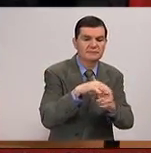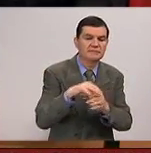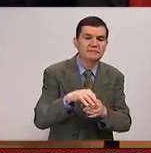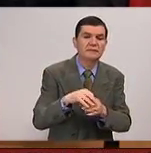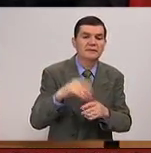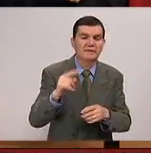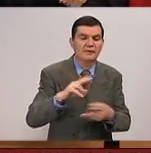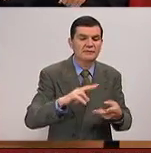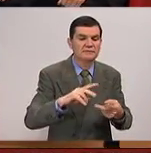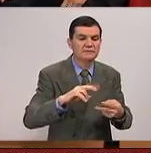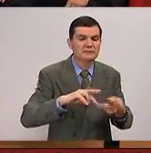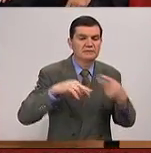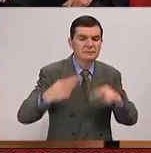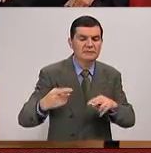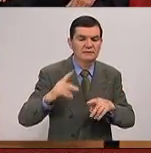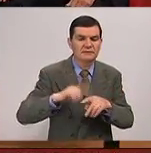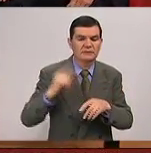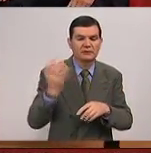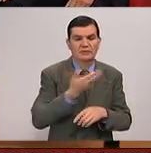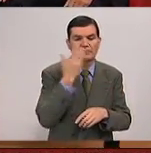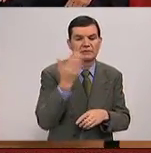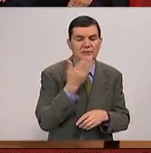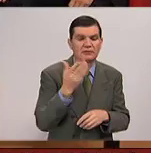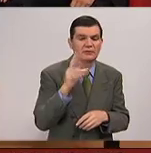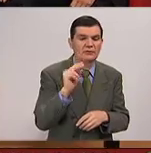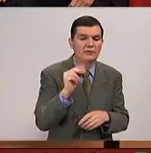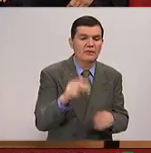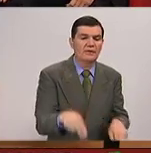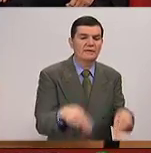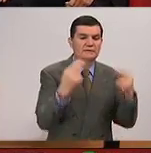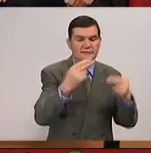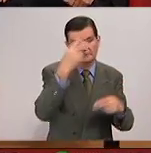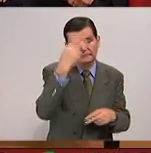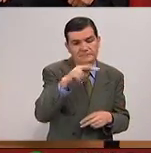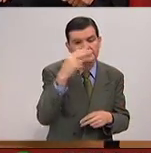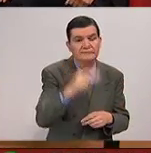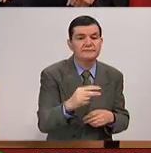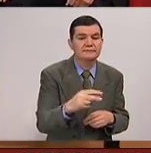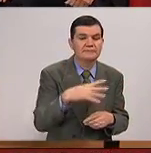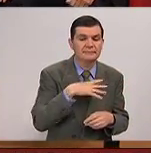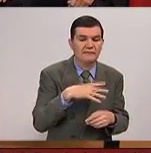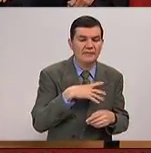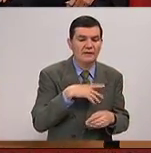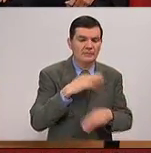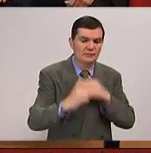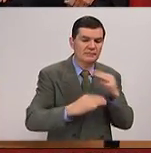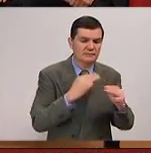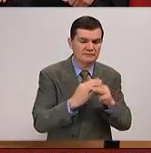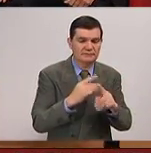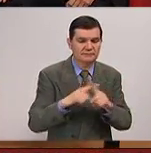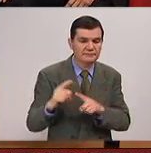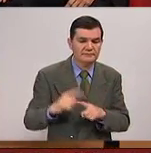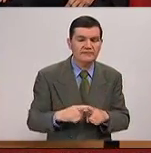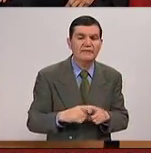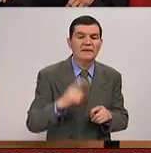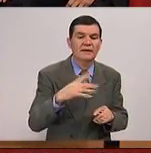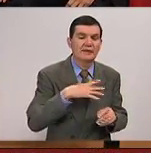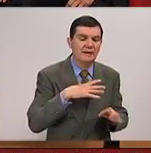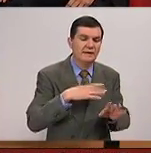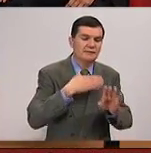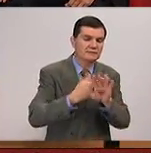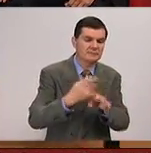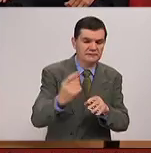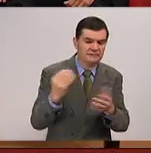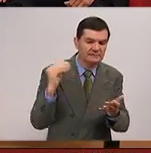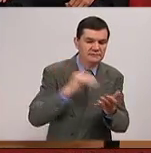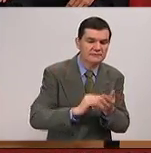en contra de lo tradicional, y no es un asunto de México, es un asunto mundial. Claro. Sí, en contra de lo